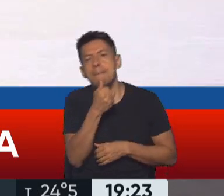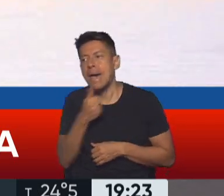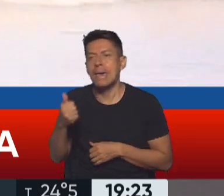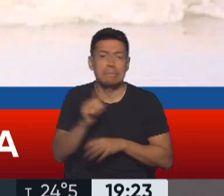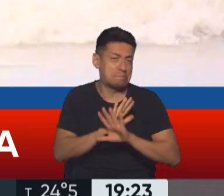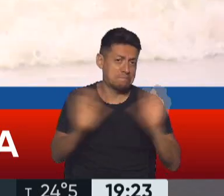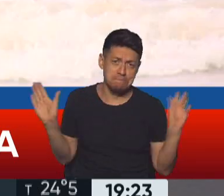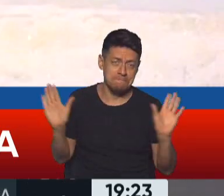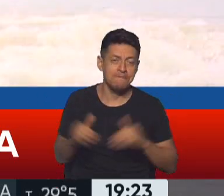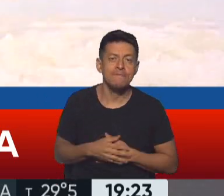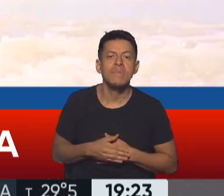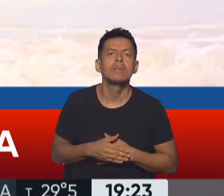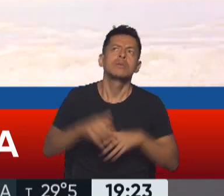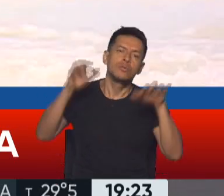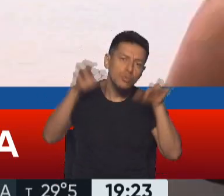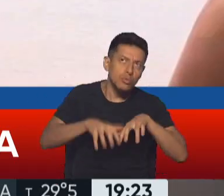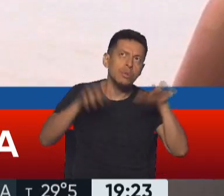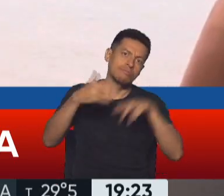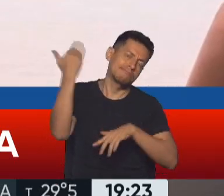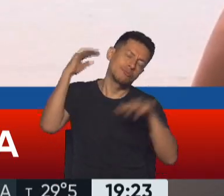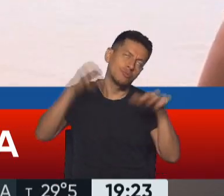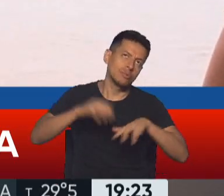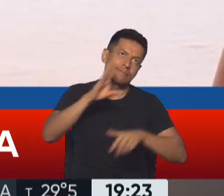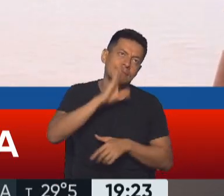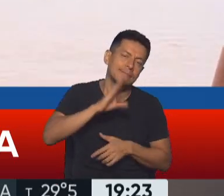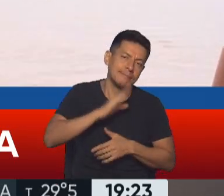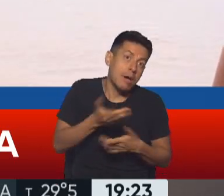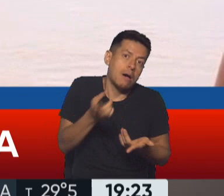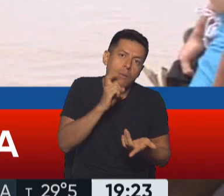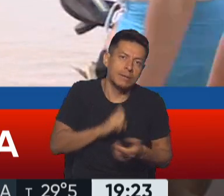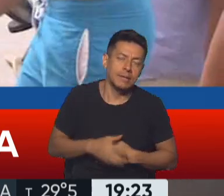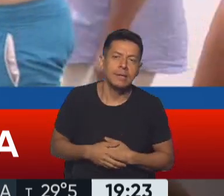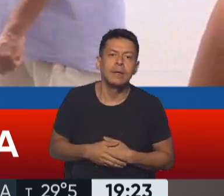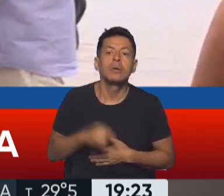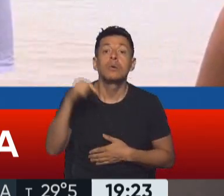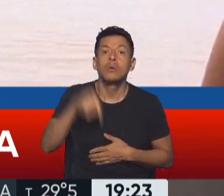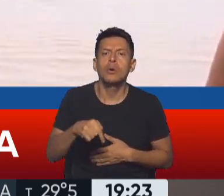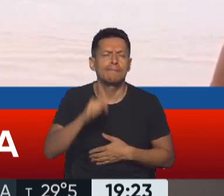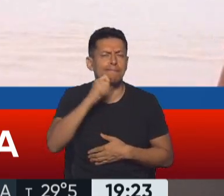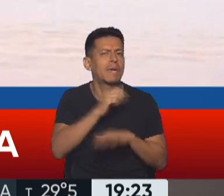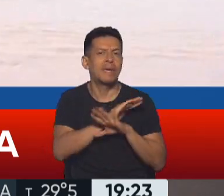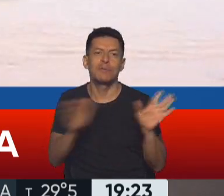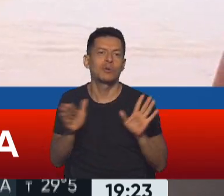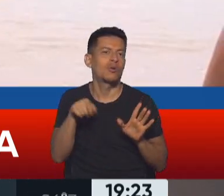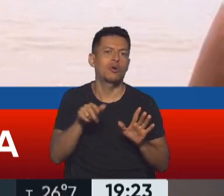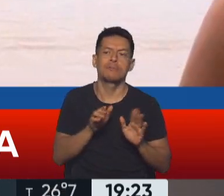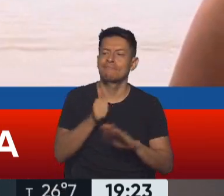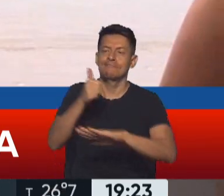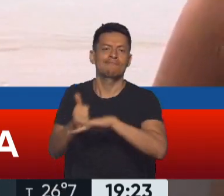había. Mucha lluvia, pero bueno, había que aguantar. Ahora, hoy está hermoso, hoy no me mueven de la